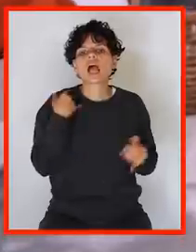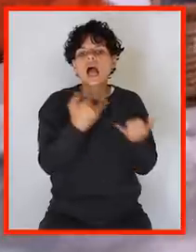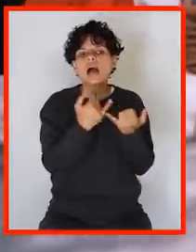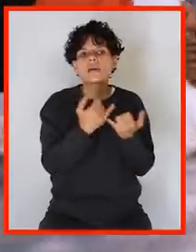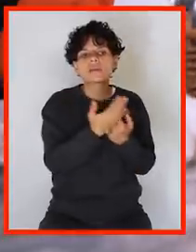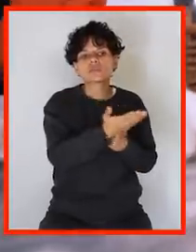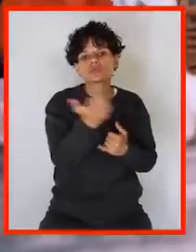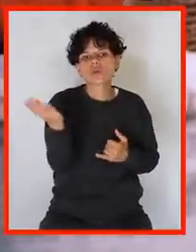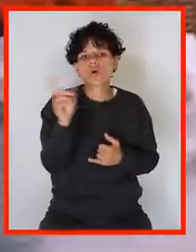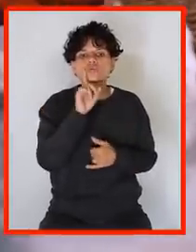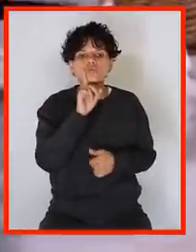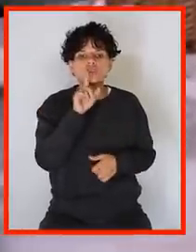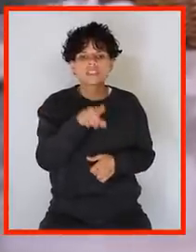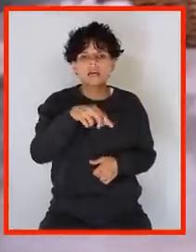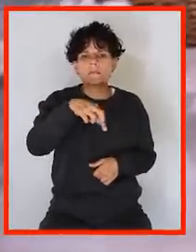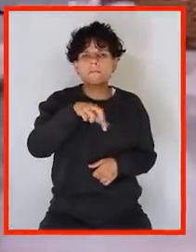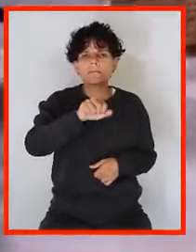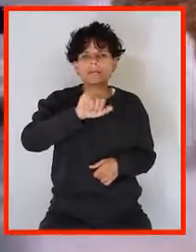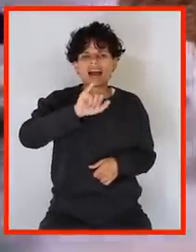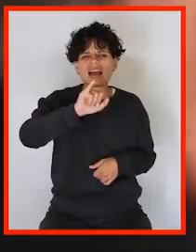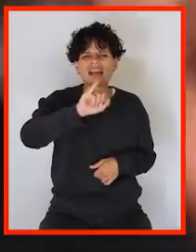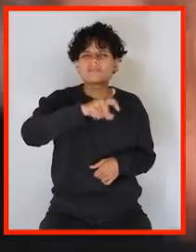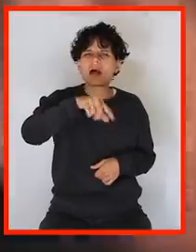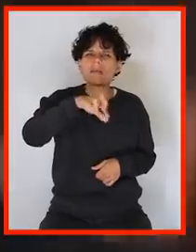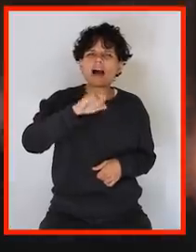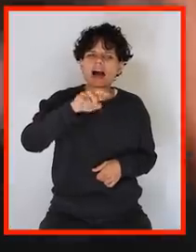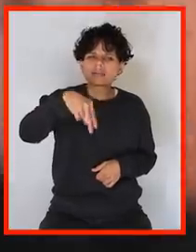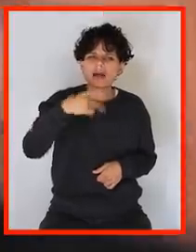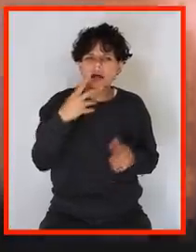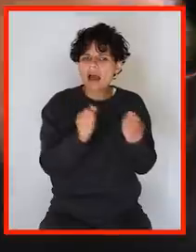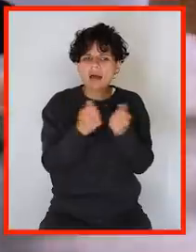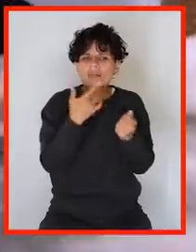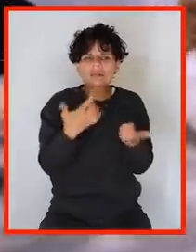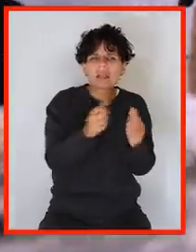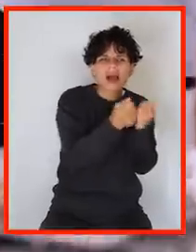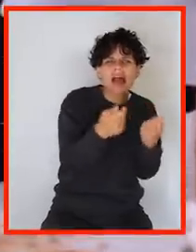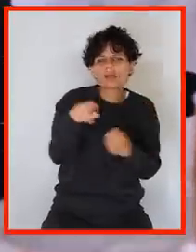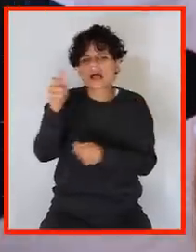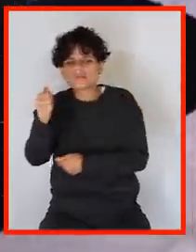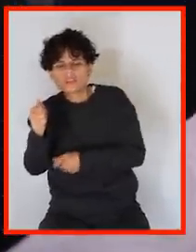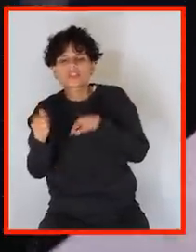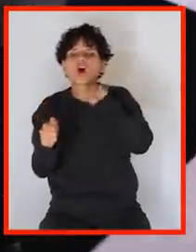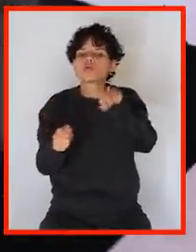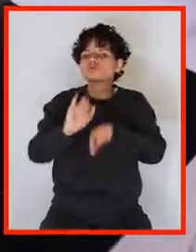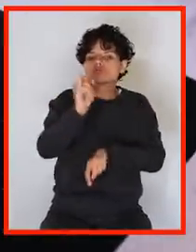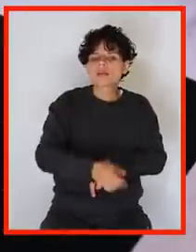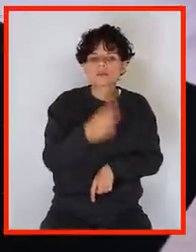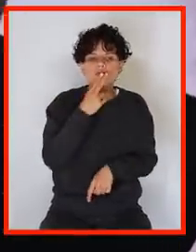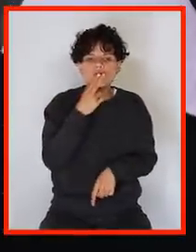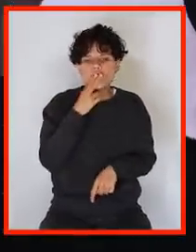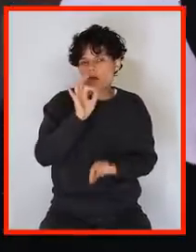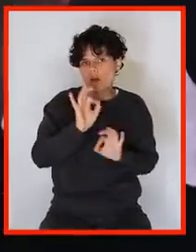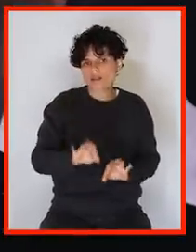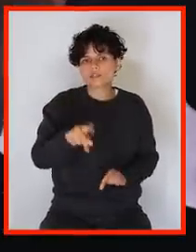Fue un pine, pues. Unos amigos tuyos me contaron que era bueno para el pine, weón. ¿Para qué? ¿Para el pan? Sí, para este pine. Que siempre andáis fumando. Siempre andáis fumando. Uy,